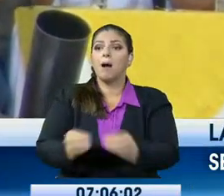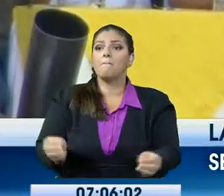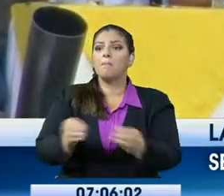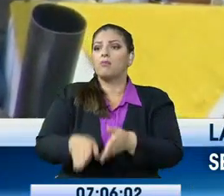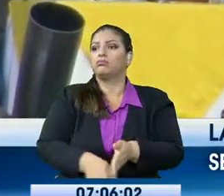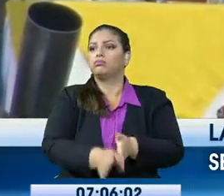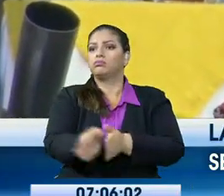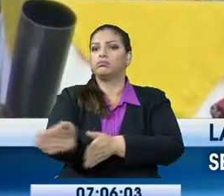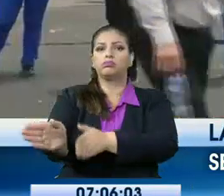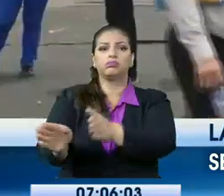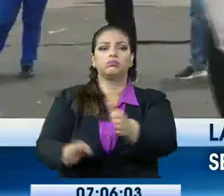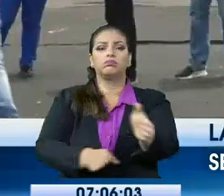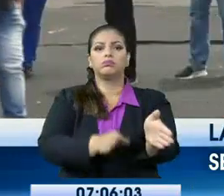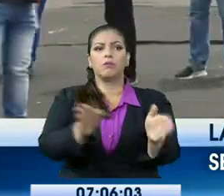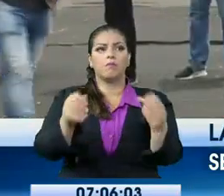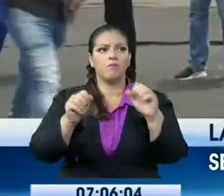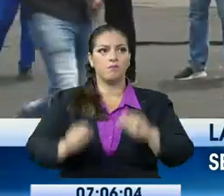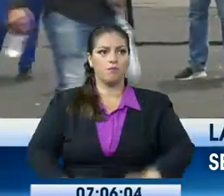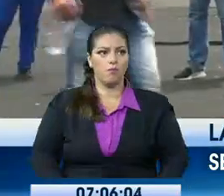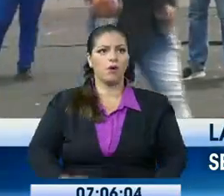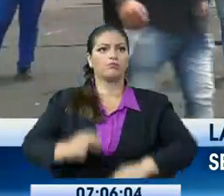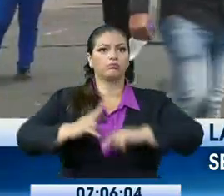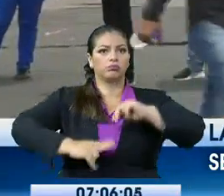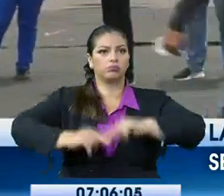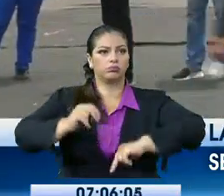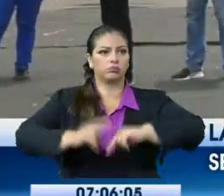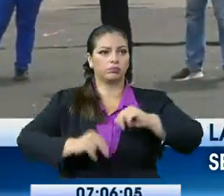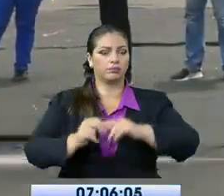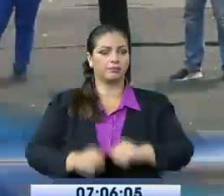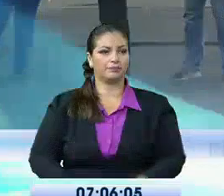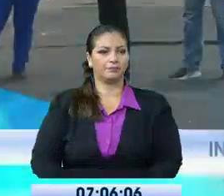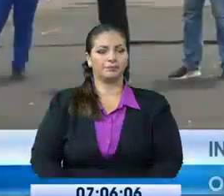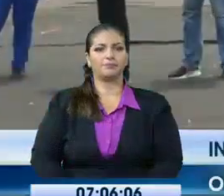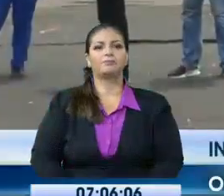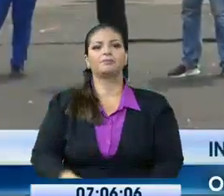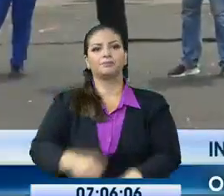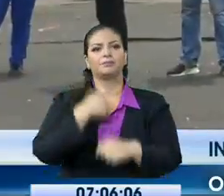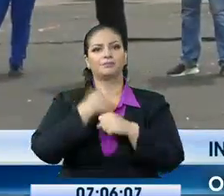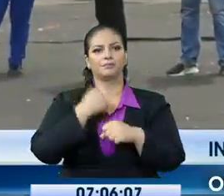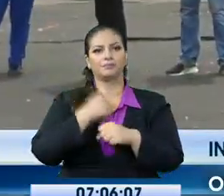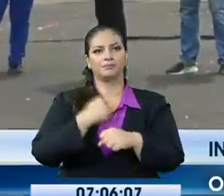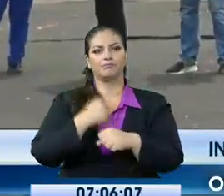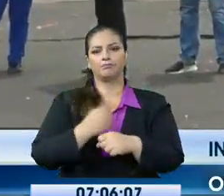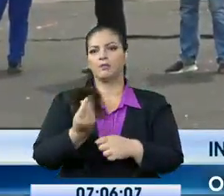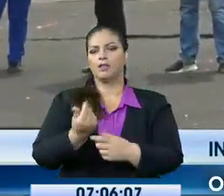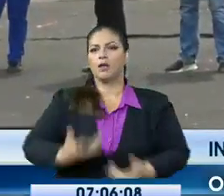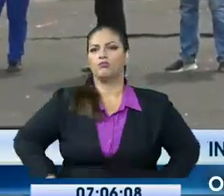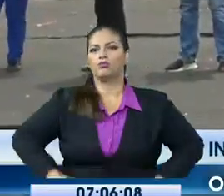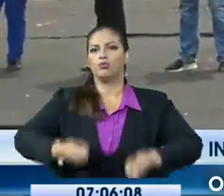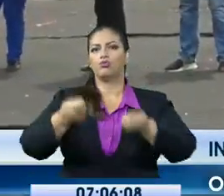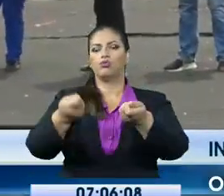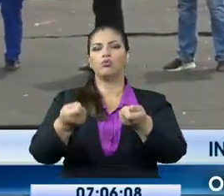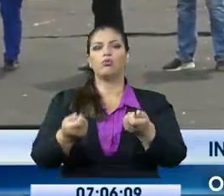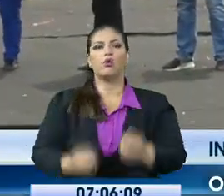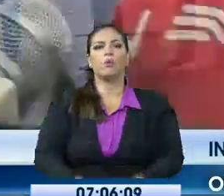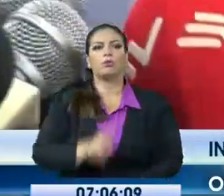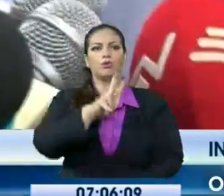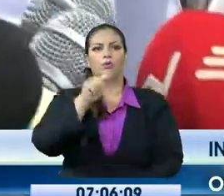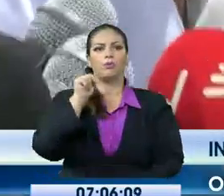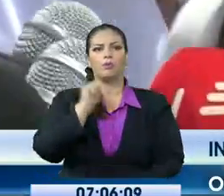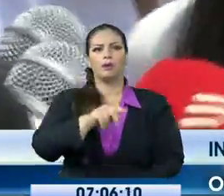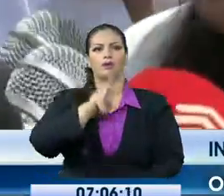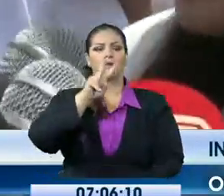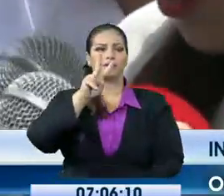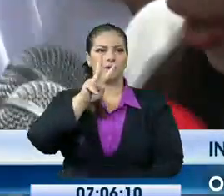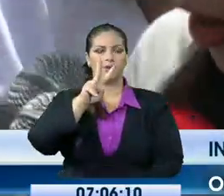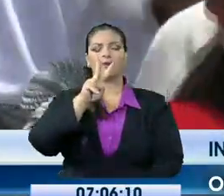campo a la ciudad. En la Minga Agropecuaria se invertirá más de $2,500 millones por parte del Estado y Banecuador. De la